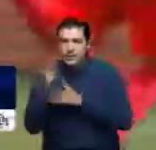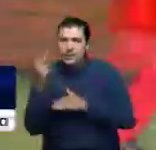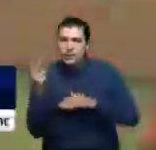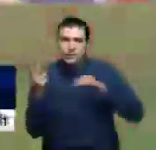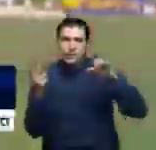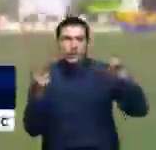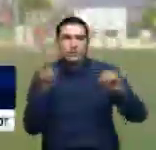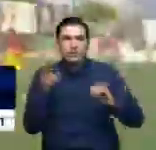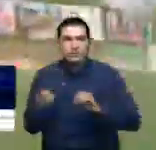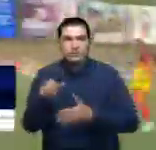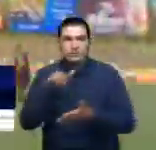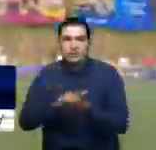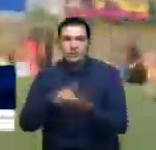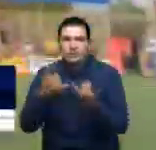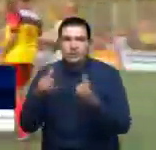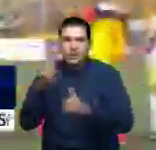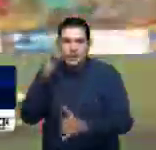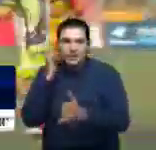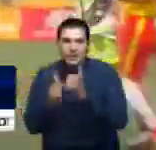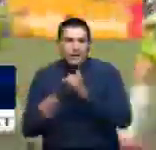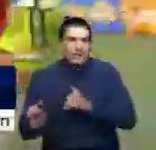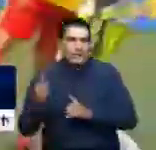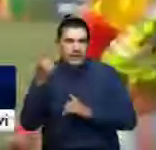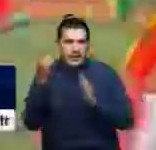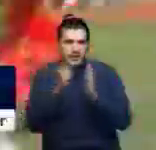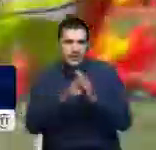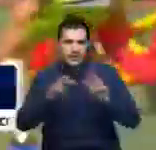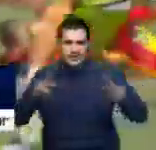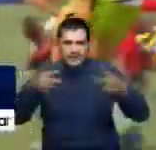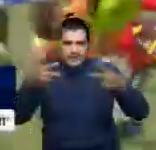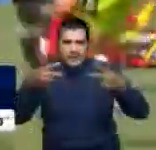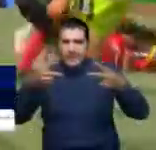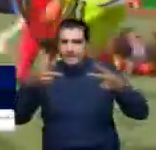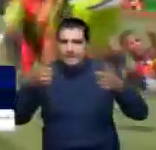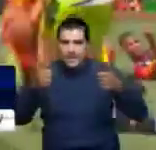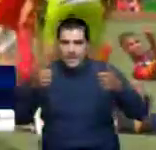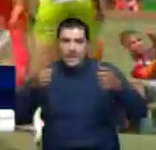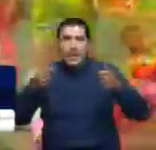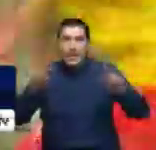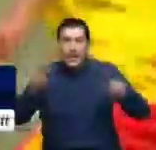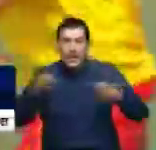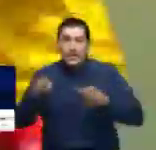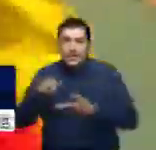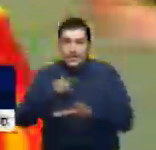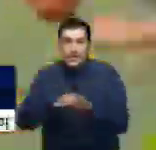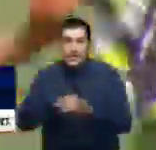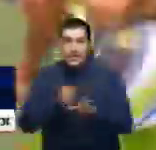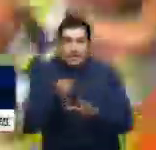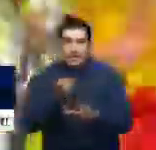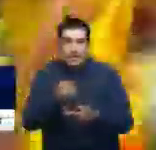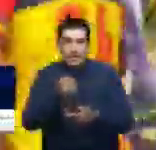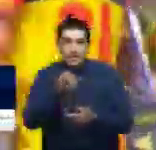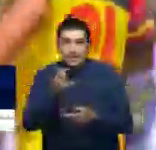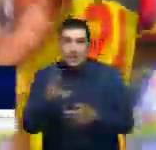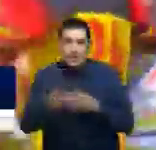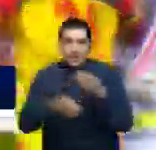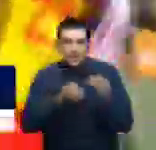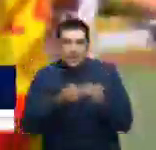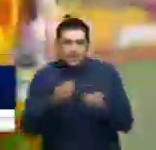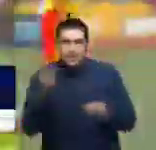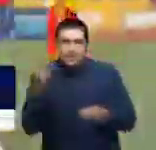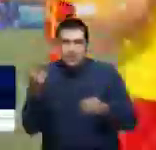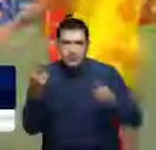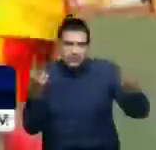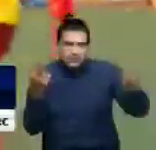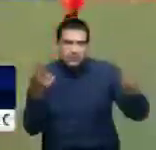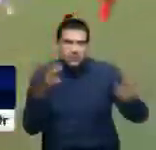2-0 y así terminaría la primera parte. Posteriormente, en el segundo tiempo, Financiera reaccionó y marcó el descuento